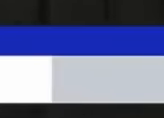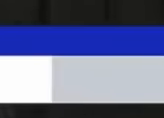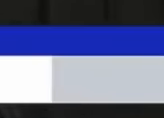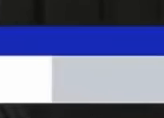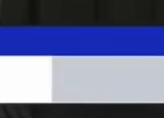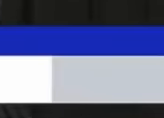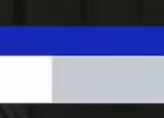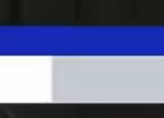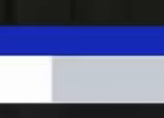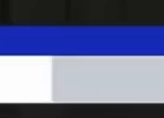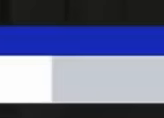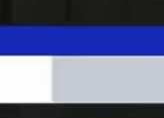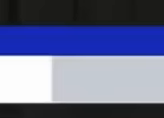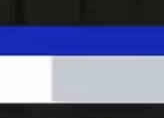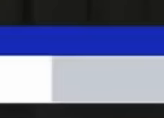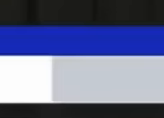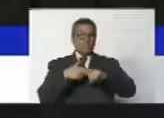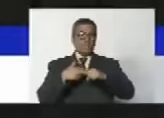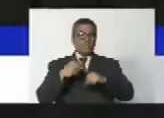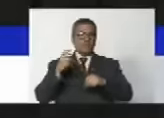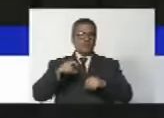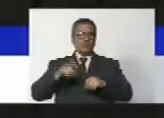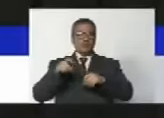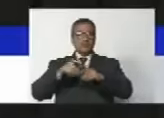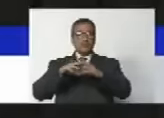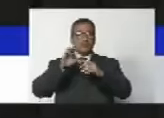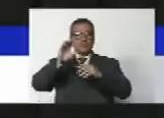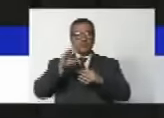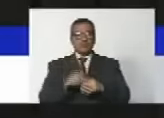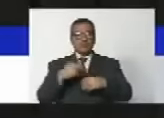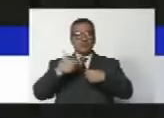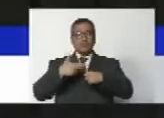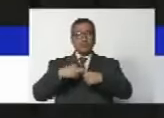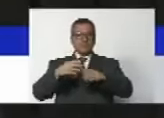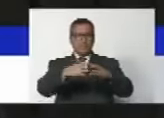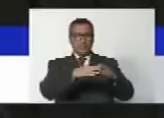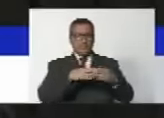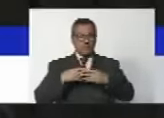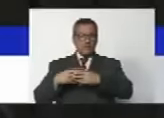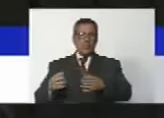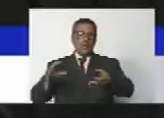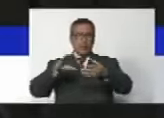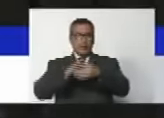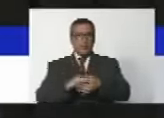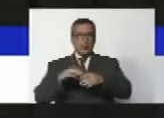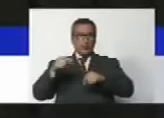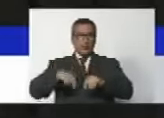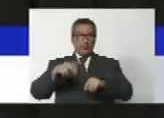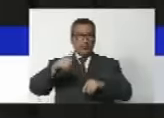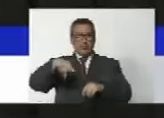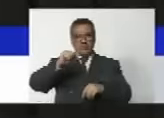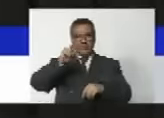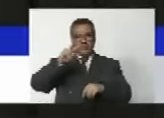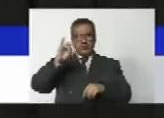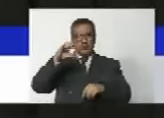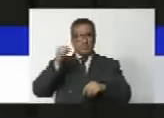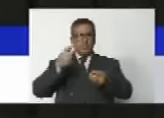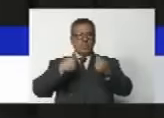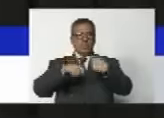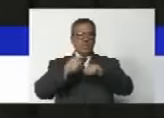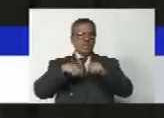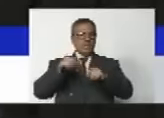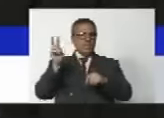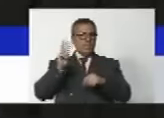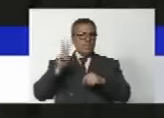ser el proveedor seguro de petróleo que requiere Occidente. Es una empresa occidental quien viene a asociarse con PDVSA y quien viene a hacer negocios de